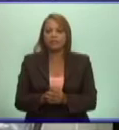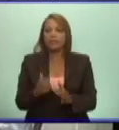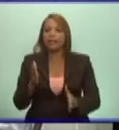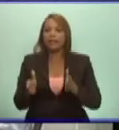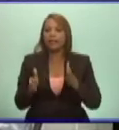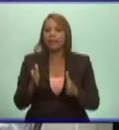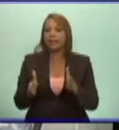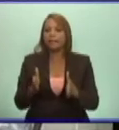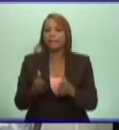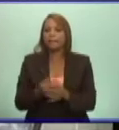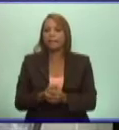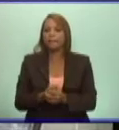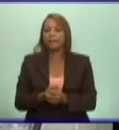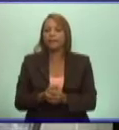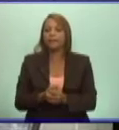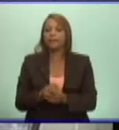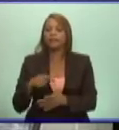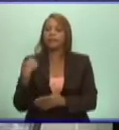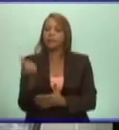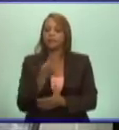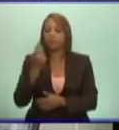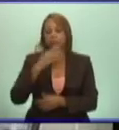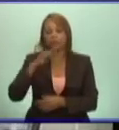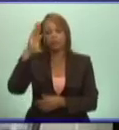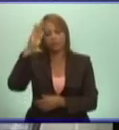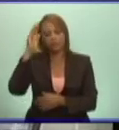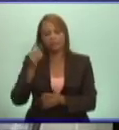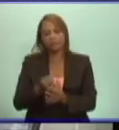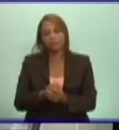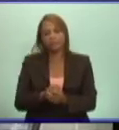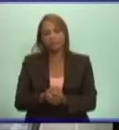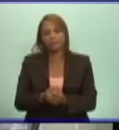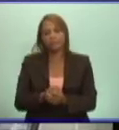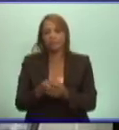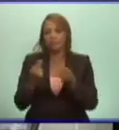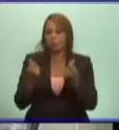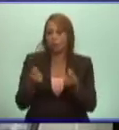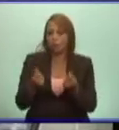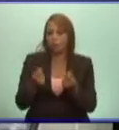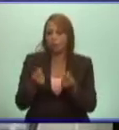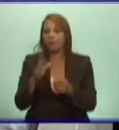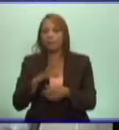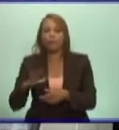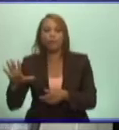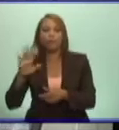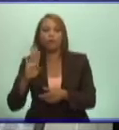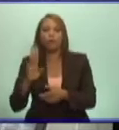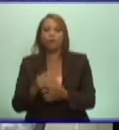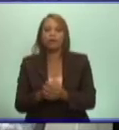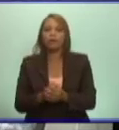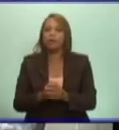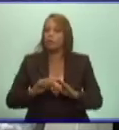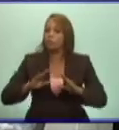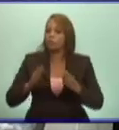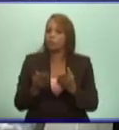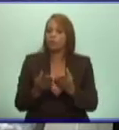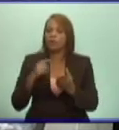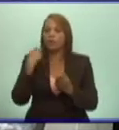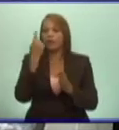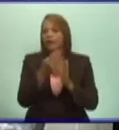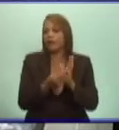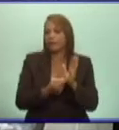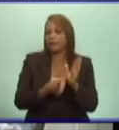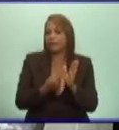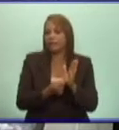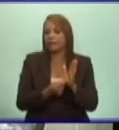la parte de nuestro país, es decir, toda la parte económica, biológica, es decir, que todo lo que tiene que ver con las características